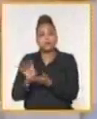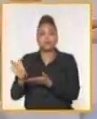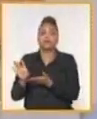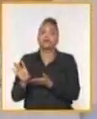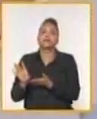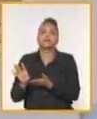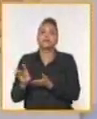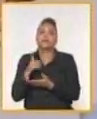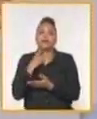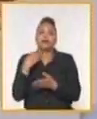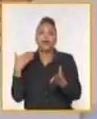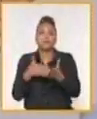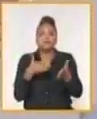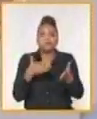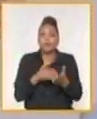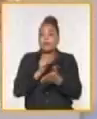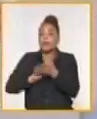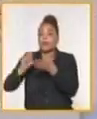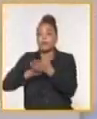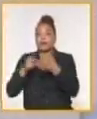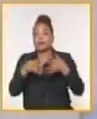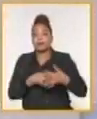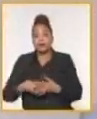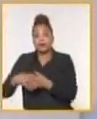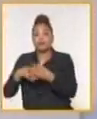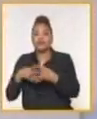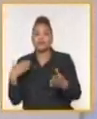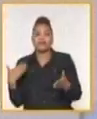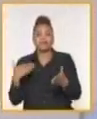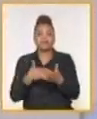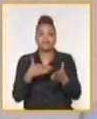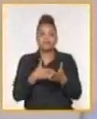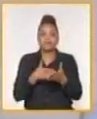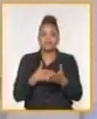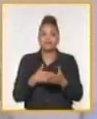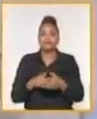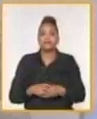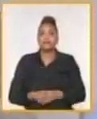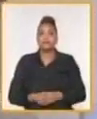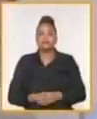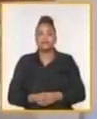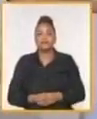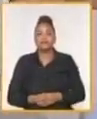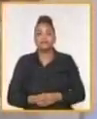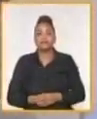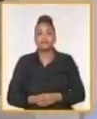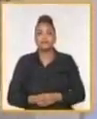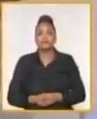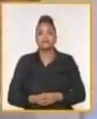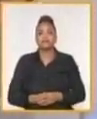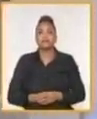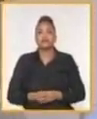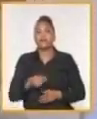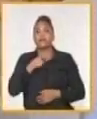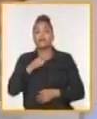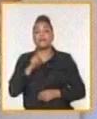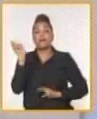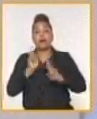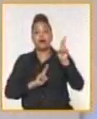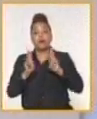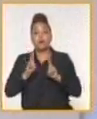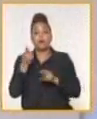para los planes de Estados Unidos en la región, porque incluso para la concreción de algunos de los acuerdos que se habían